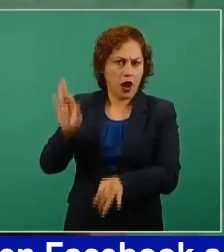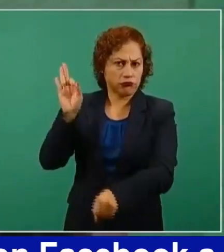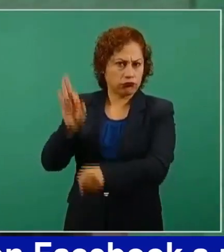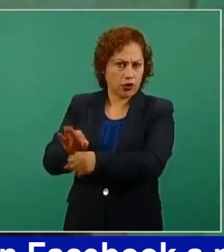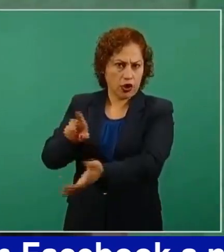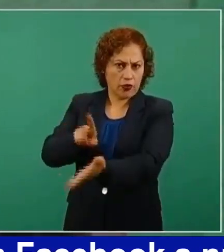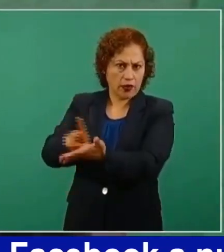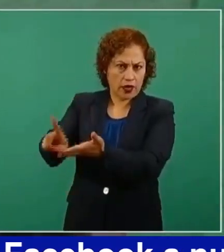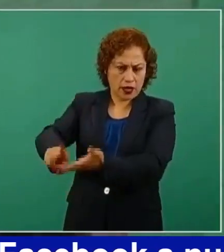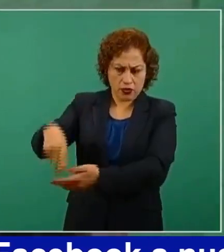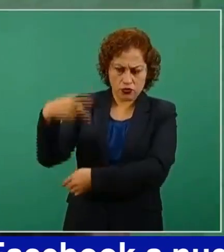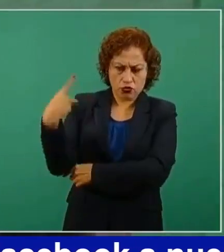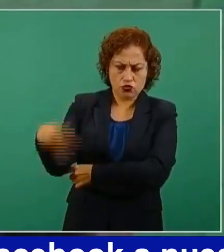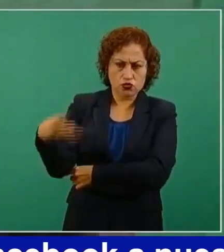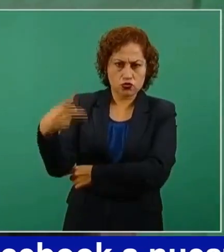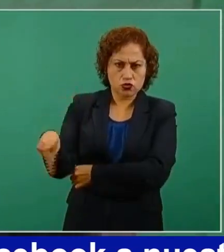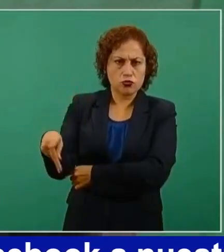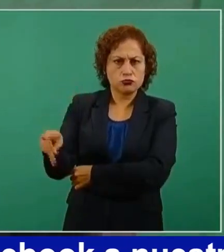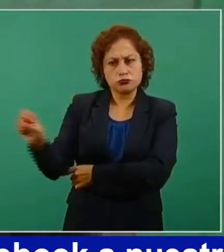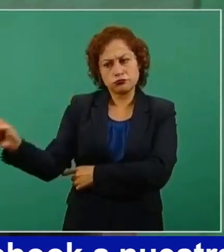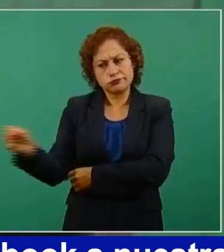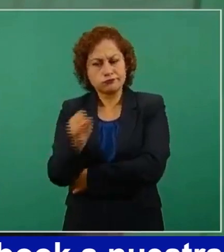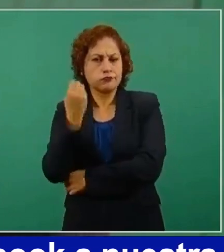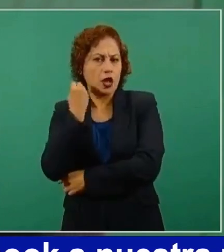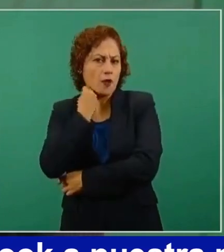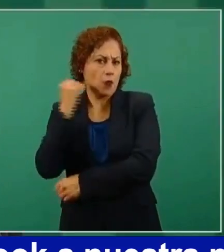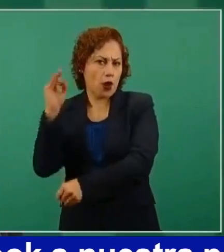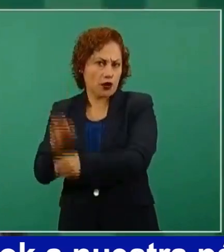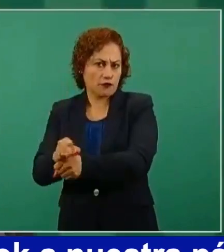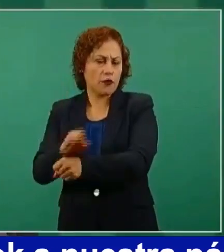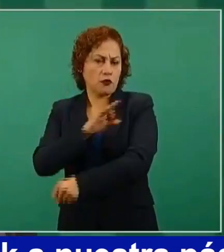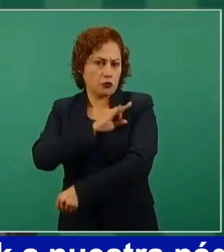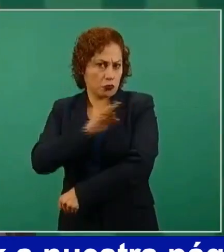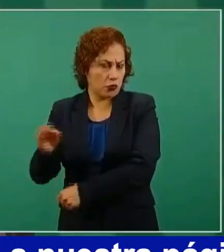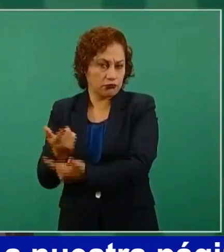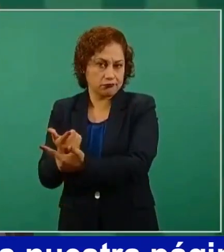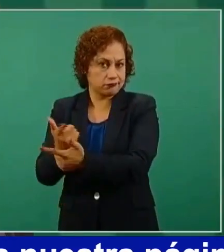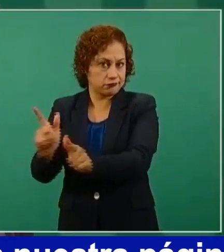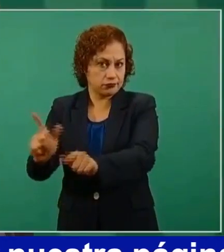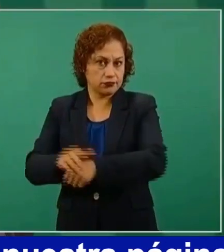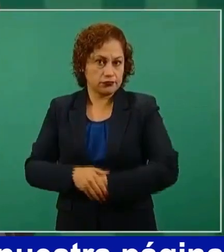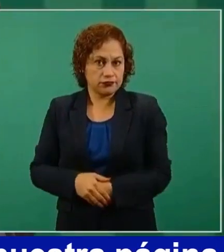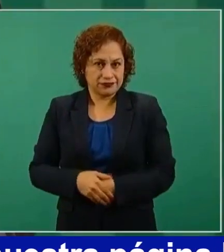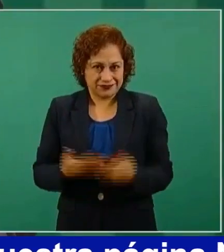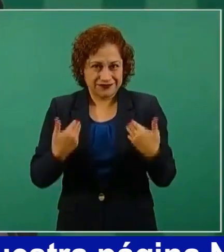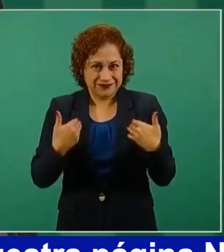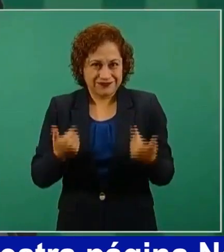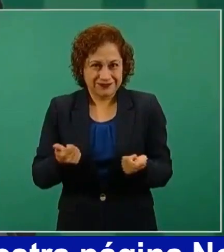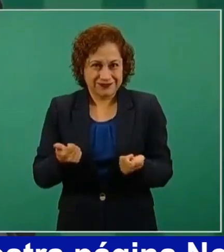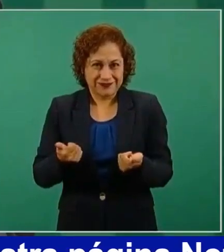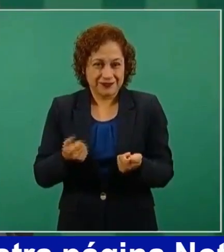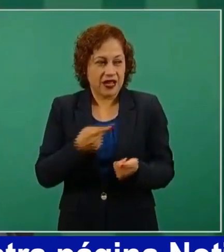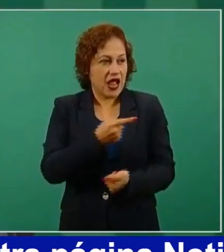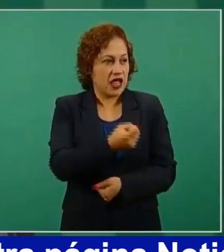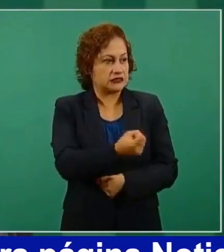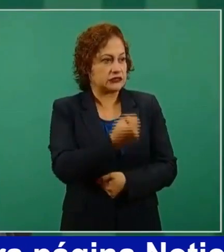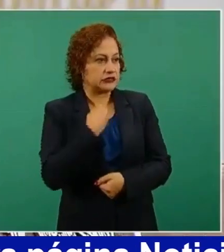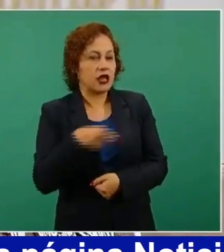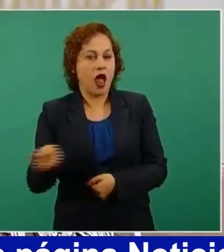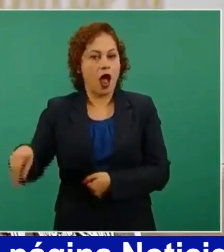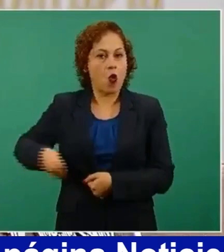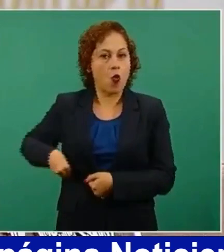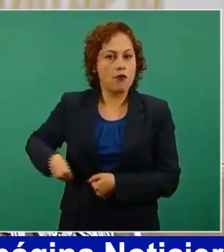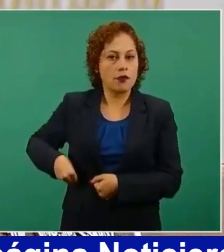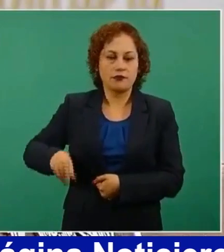ciudadano, a la defensa. Es iniciar un proceso, no es ya señalar de que